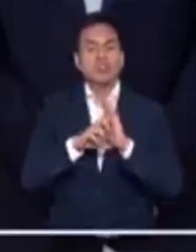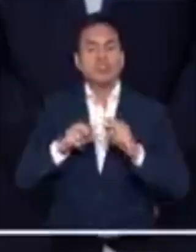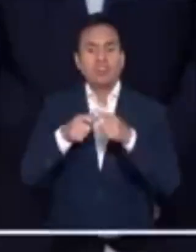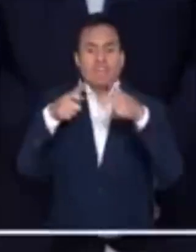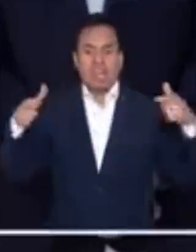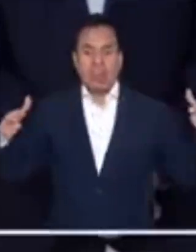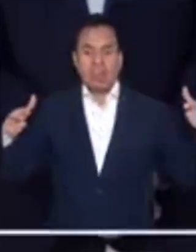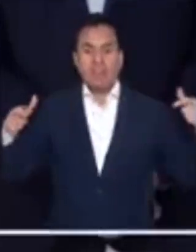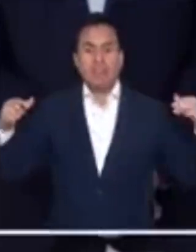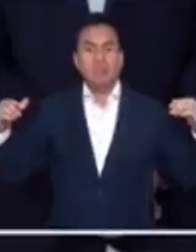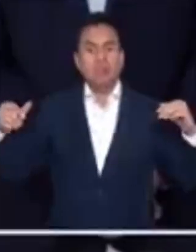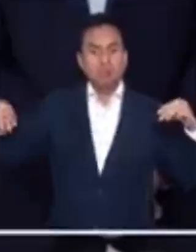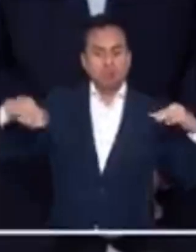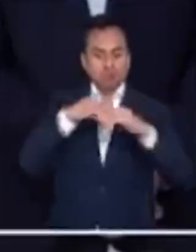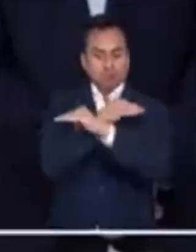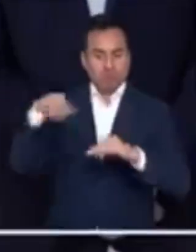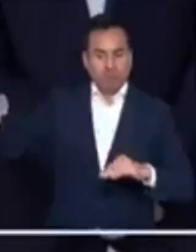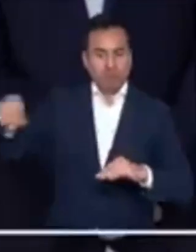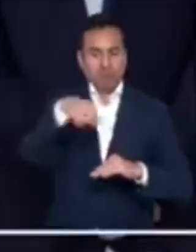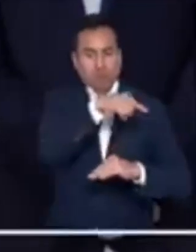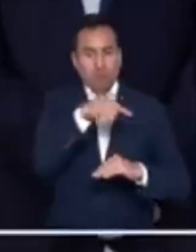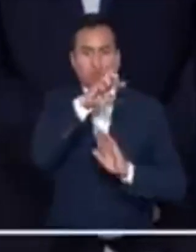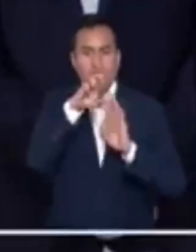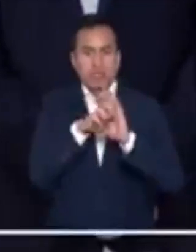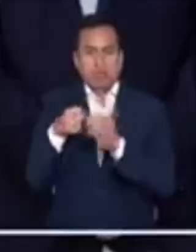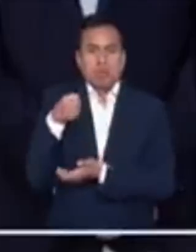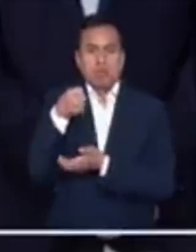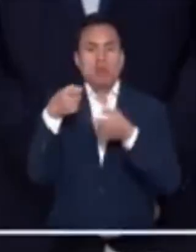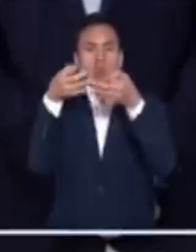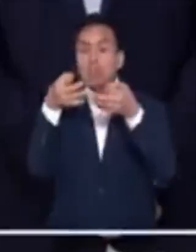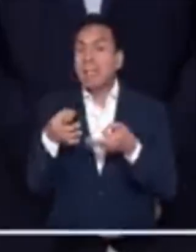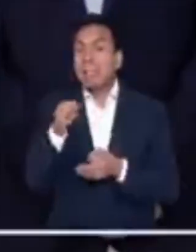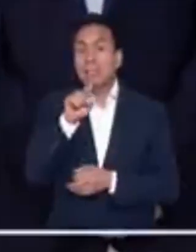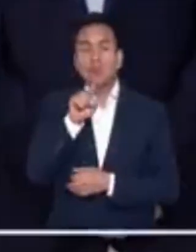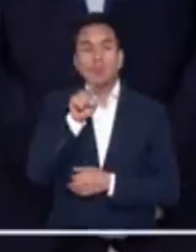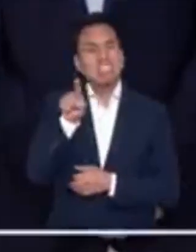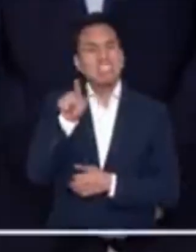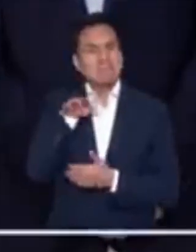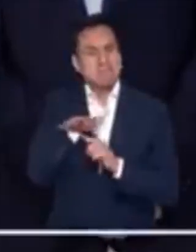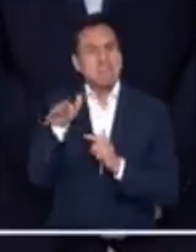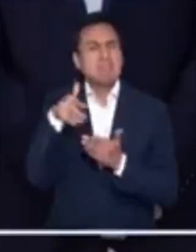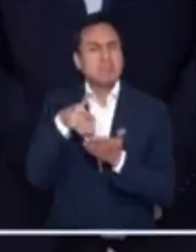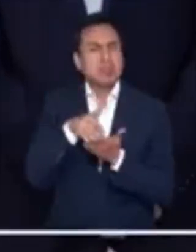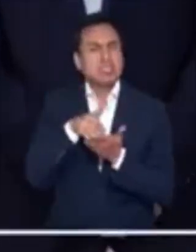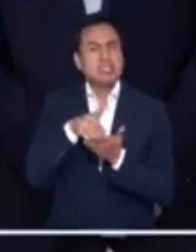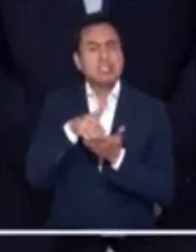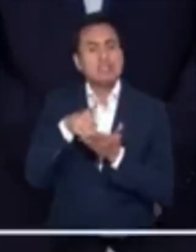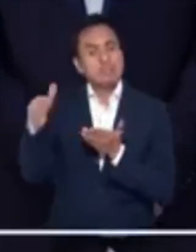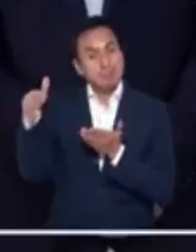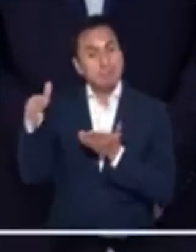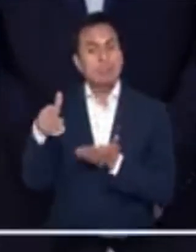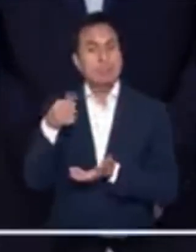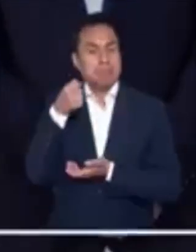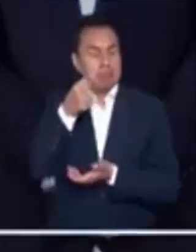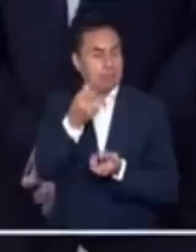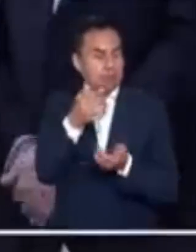de esta ruta estructurante, un proyecto que tiene una inversión total de 115 mil millones de pesos, esos son alrededor